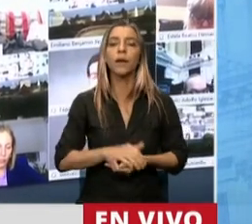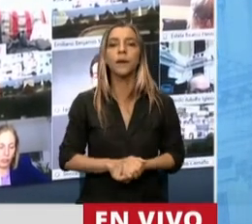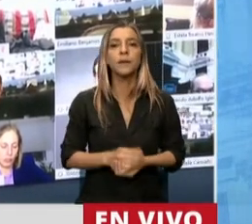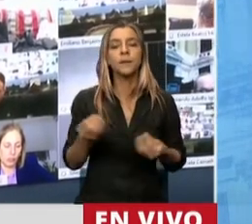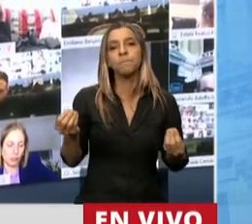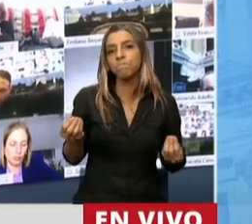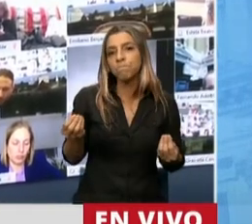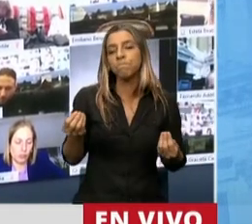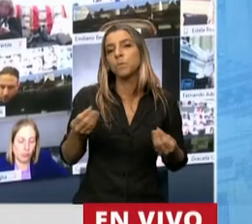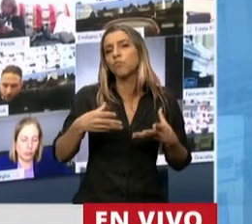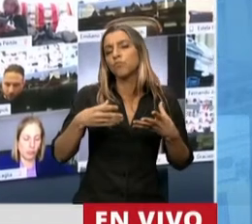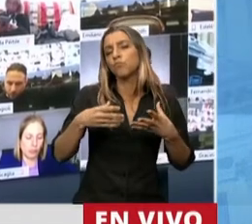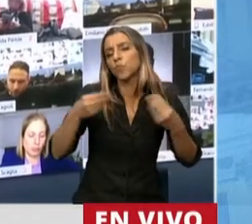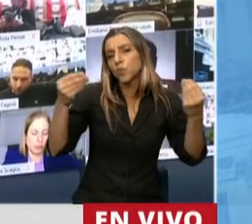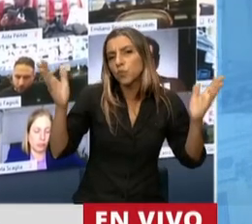muchas veces